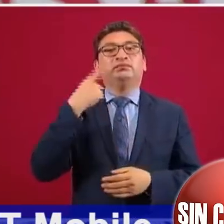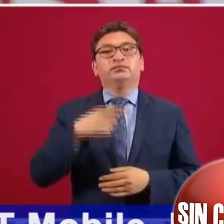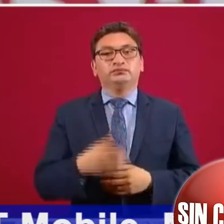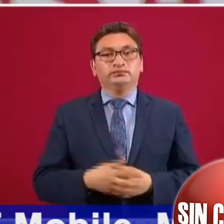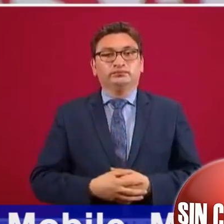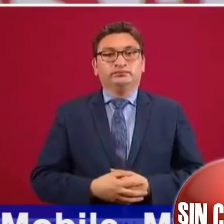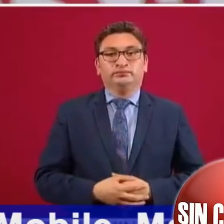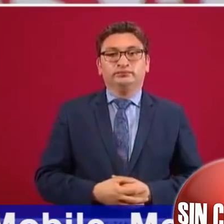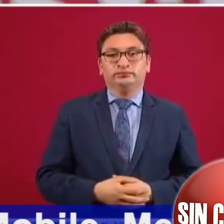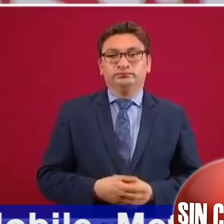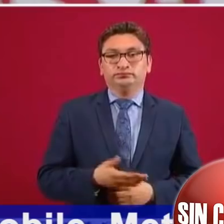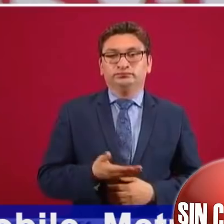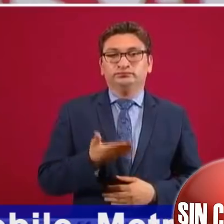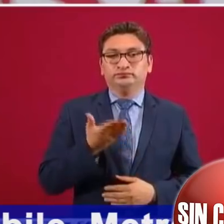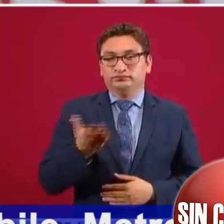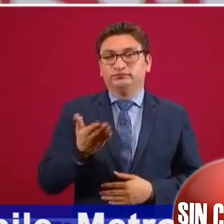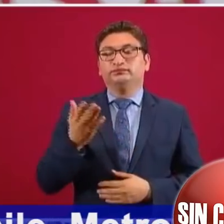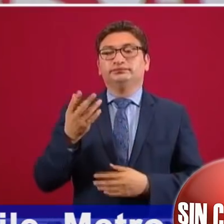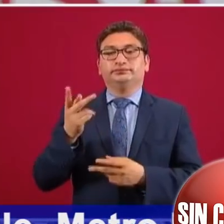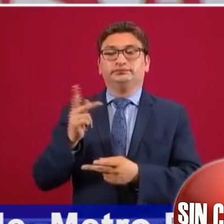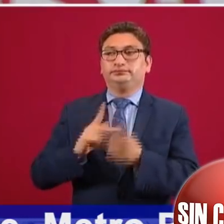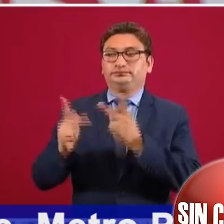a pedir crédito,